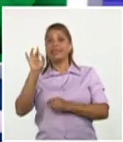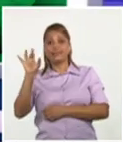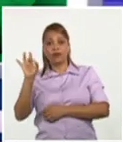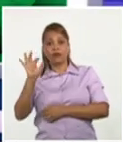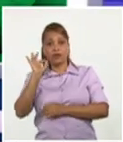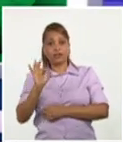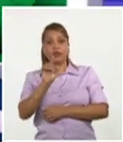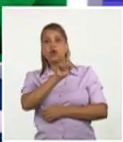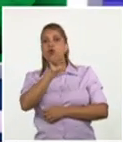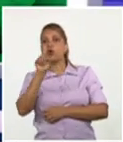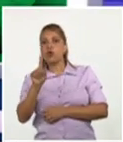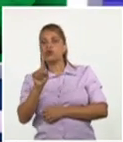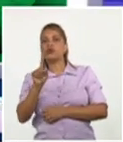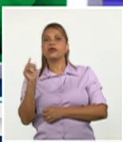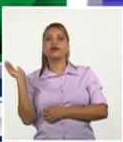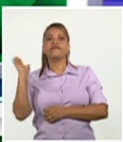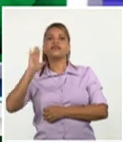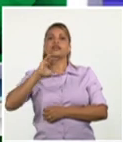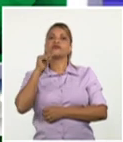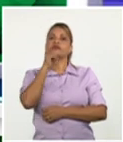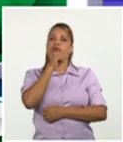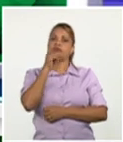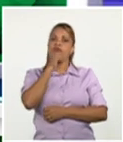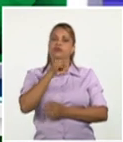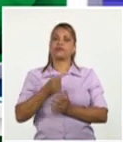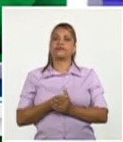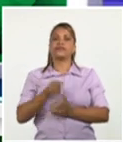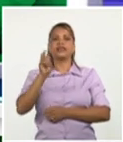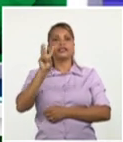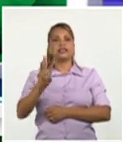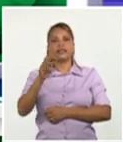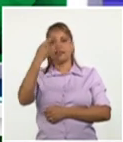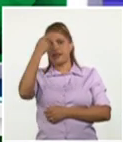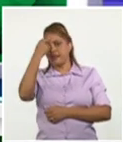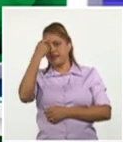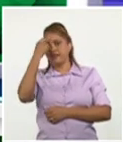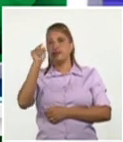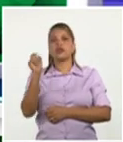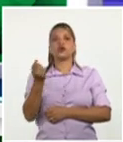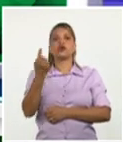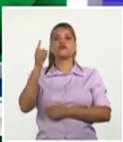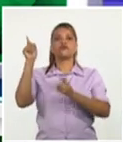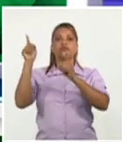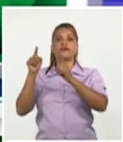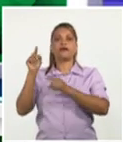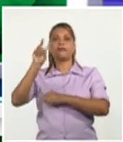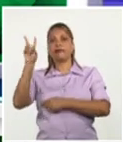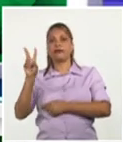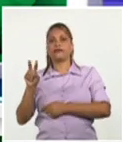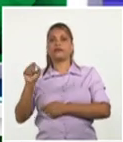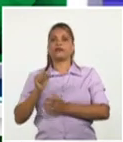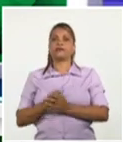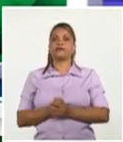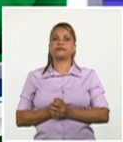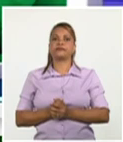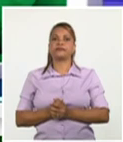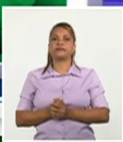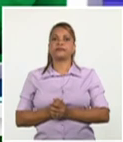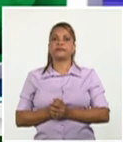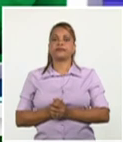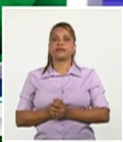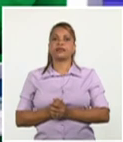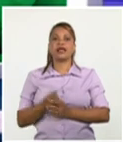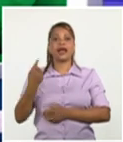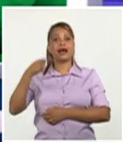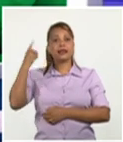11 son procedentes de Rusia, 3 de la India y 1 de Venezuela. Y ayer se confirman